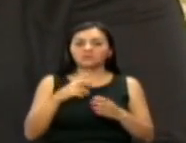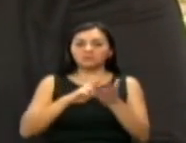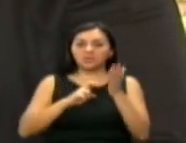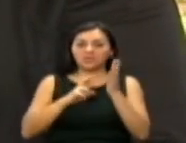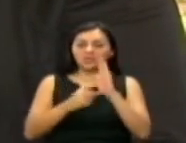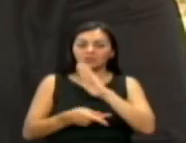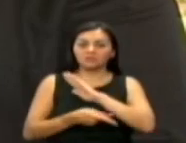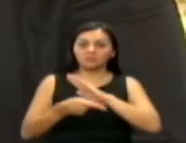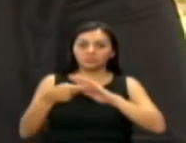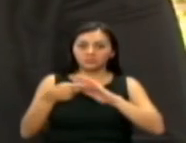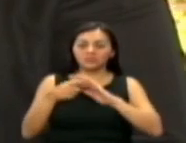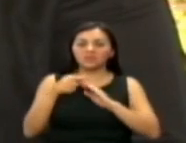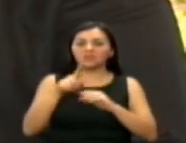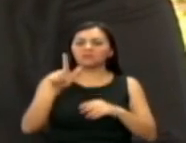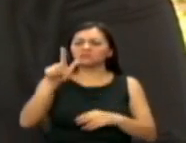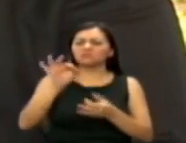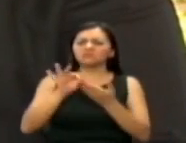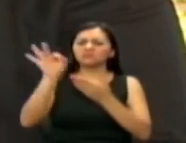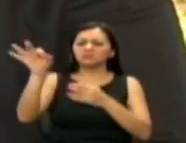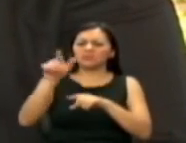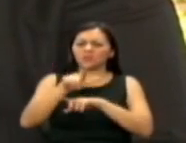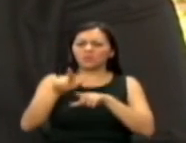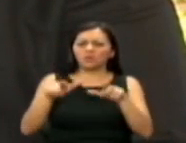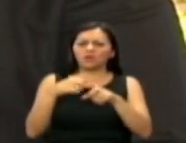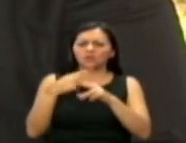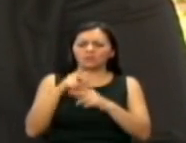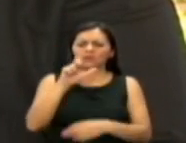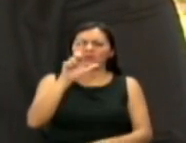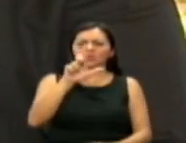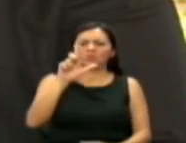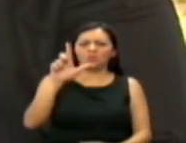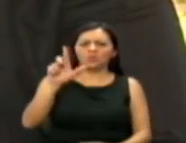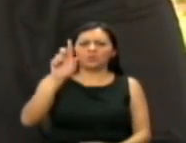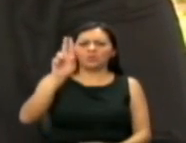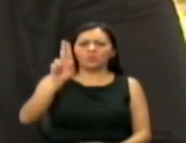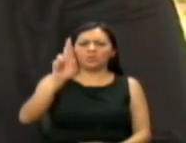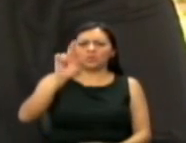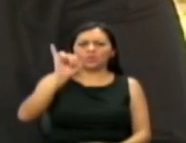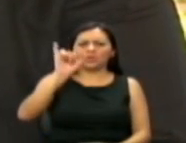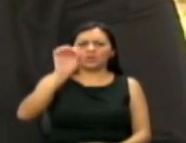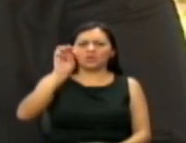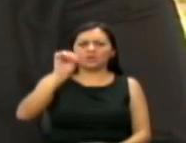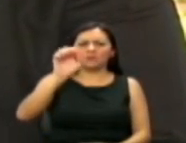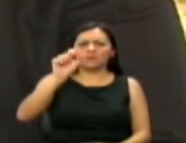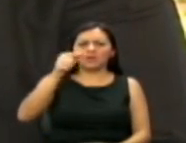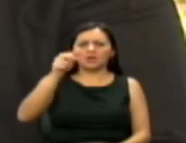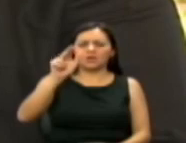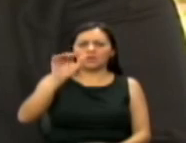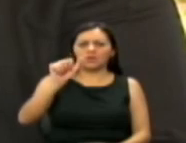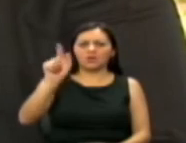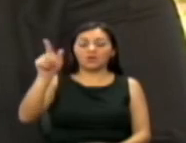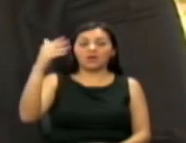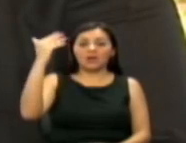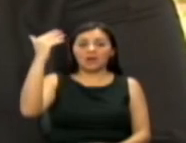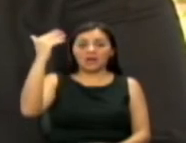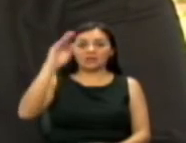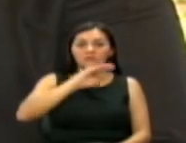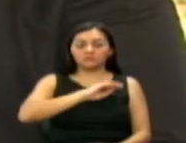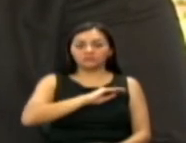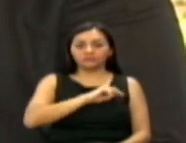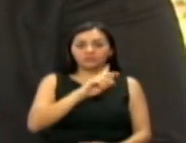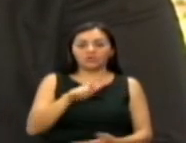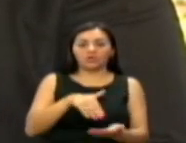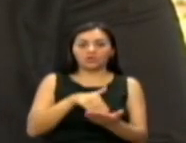minera, y Yurimagua se ha convertido en uno de los más importantes. Sin embargo, el alcalde de Cotacachi y una delegación de la zona de Inta